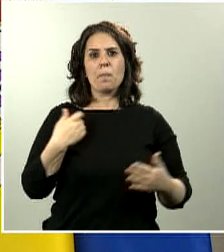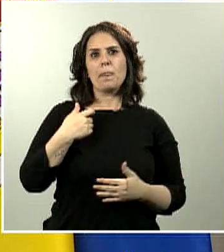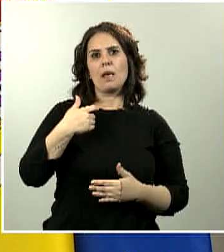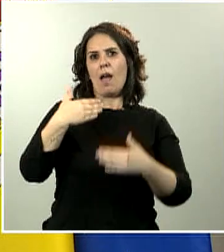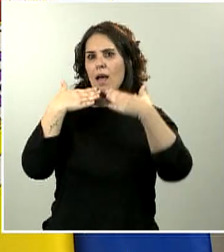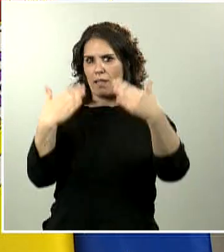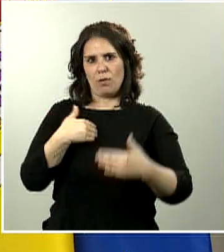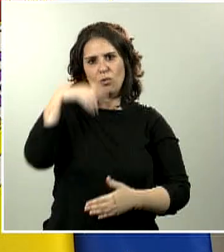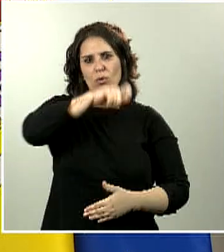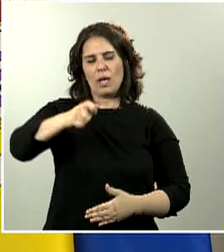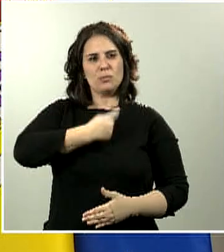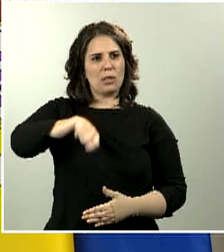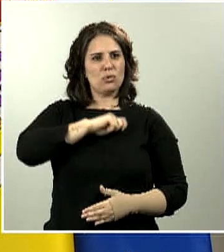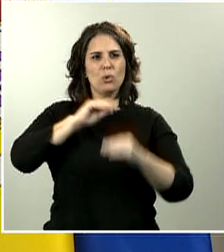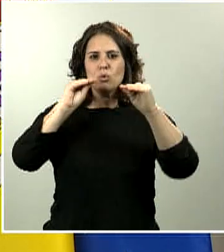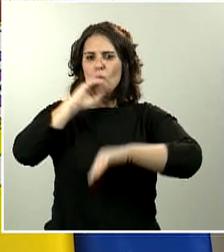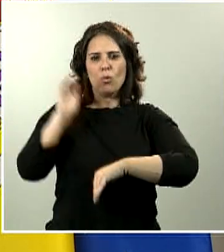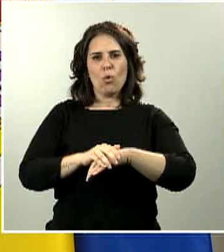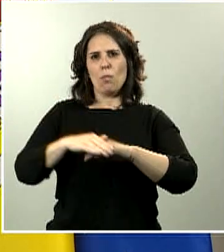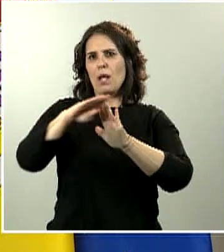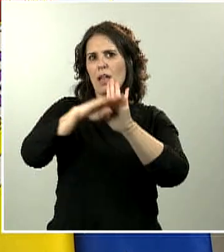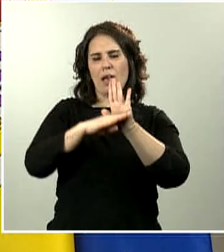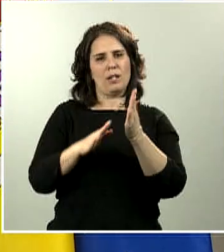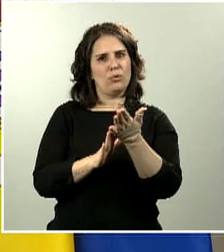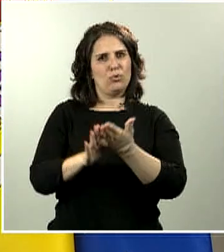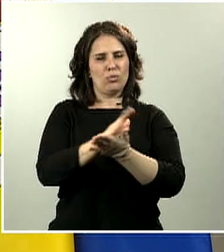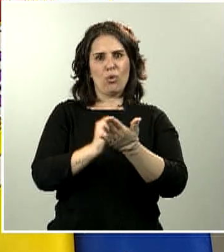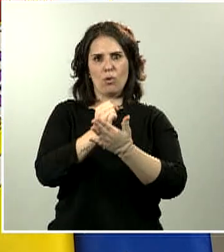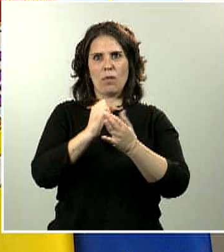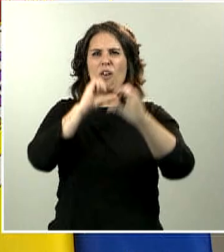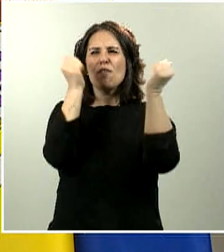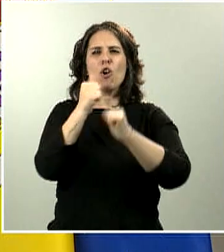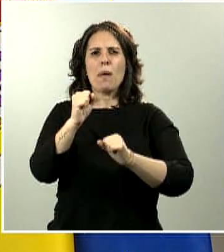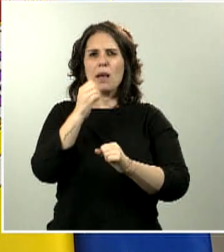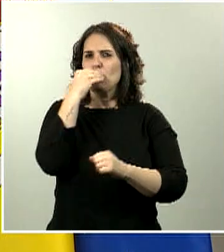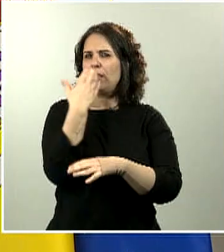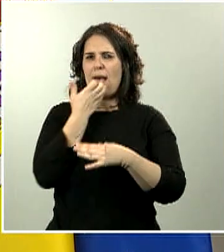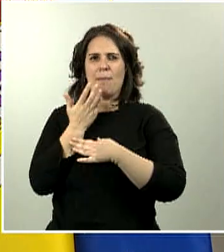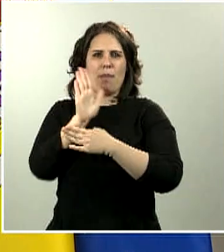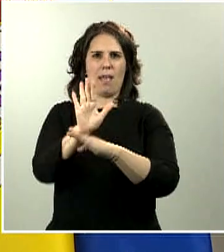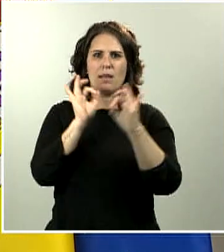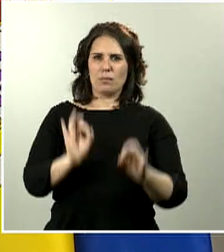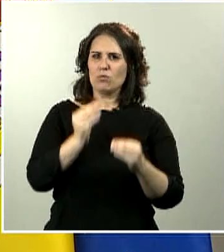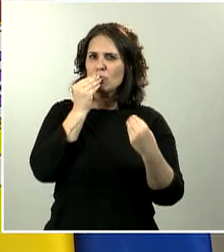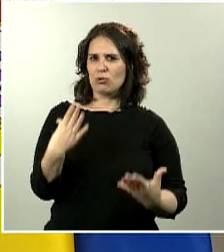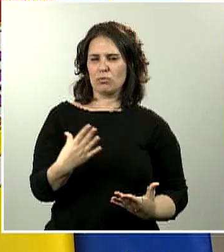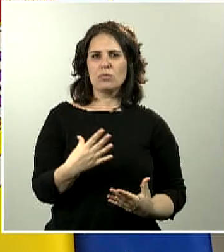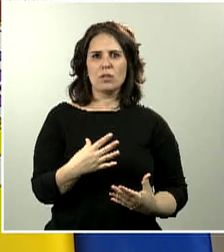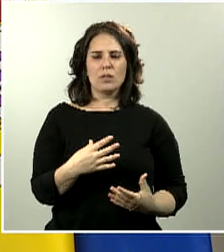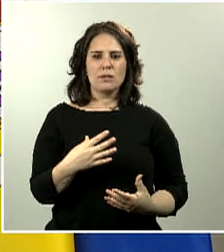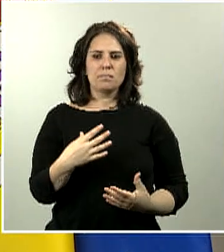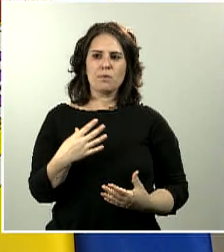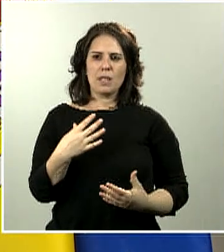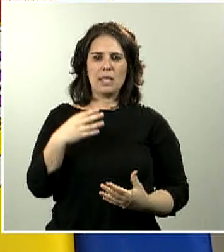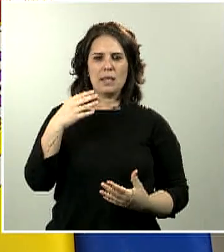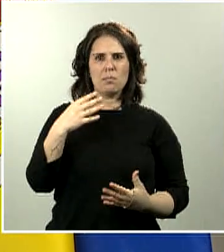de estas medidas, particularmente en esta semana donde alguna parte de los ciudadanos han podido reincorporarse a una pequeña parte de actividad económica y